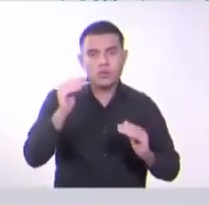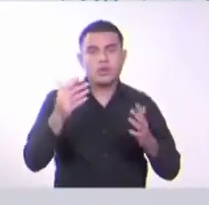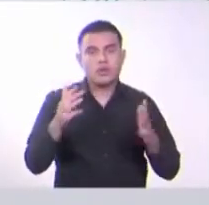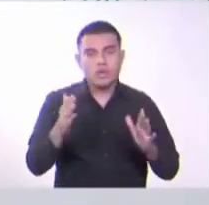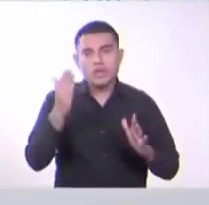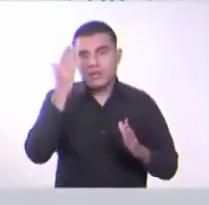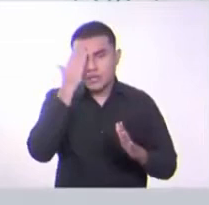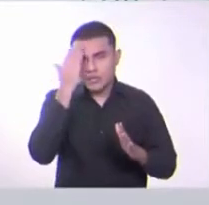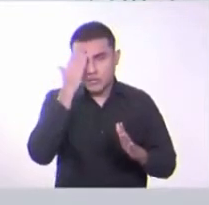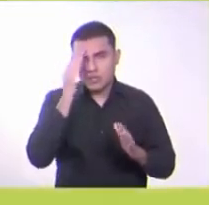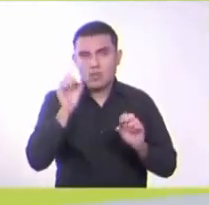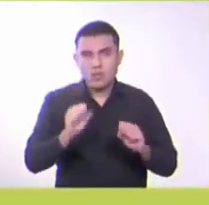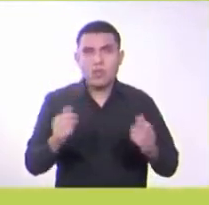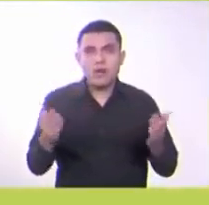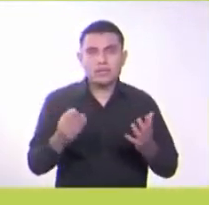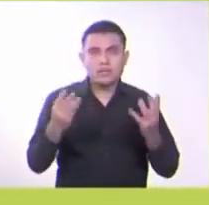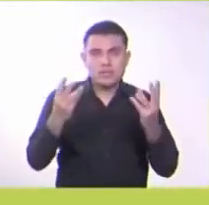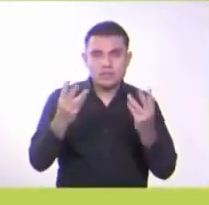resolver un ejercicio.